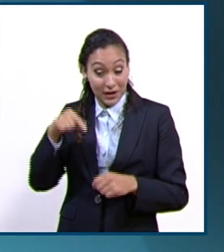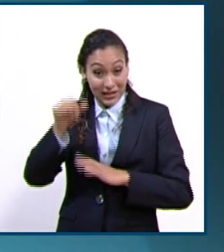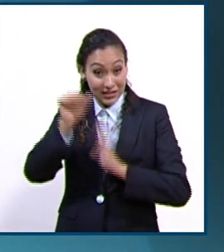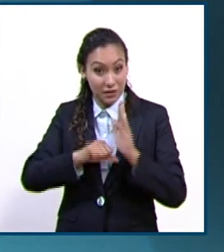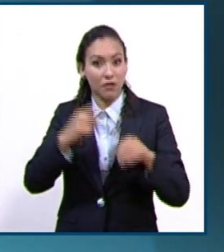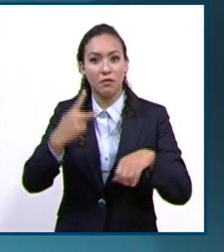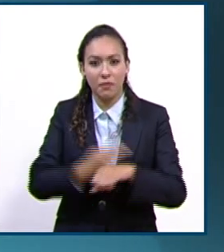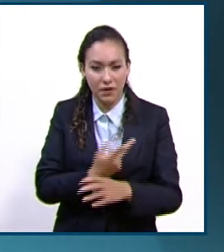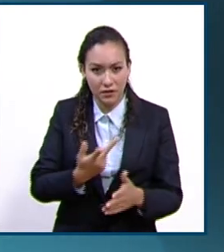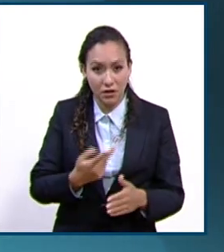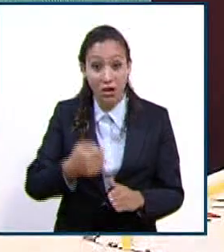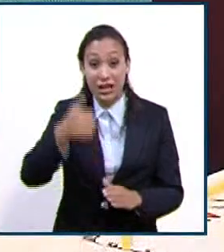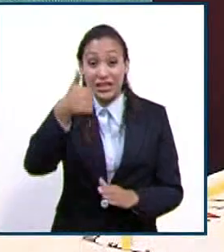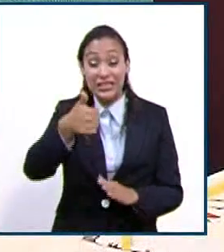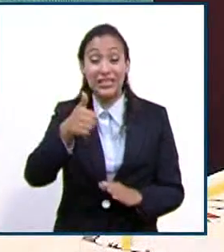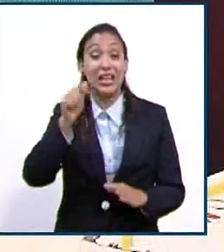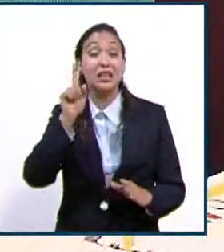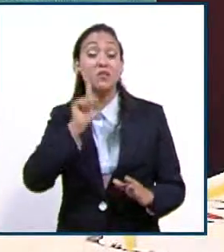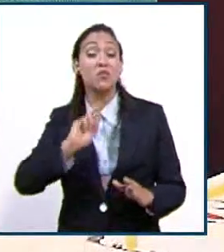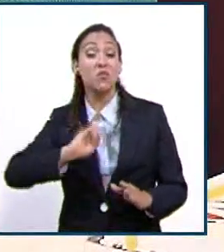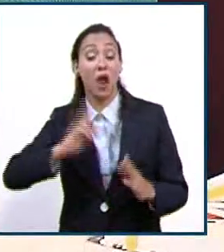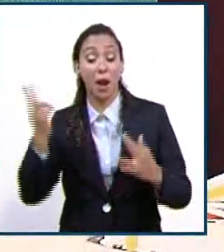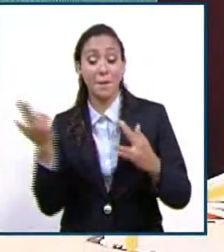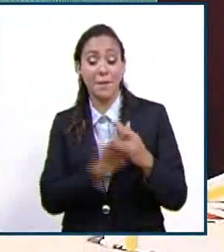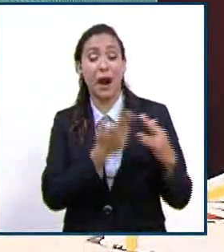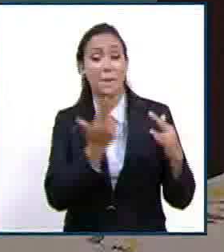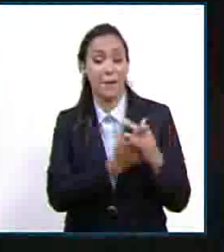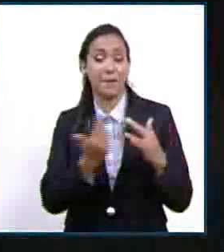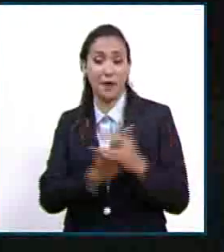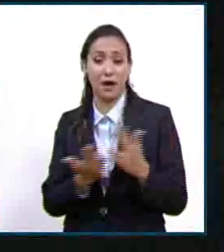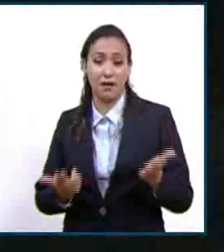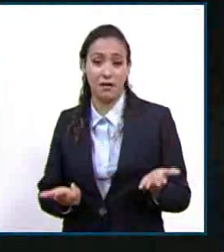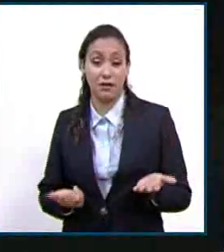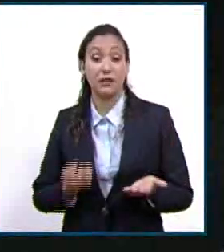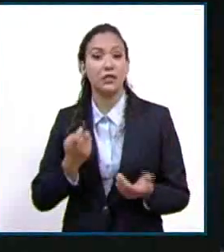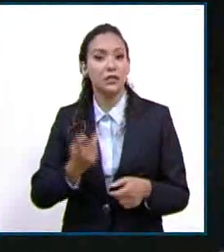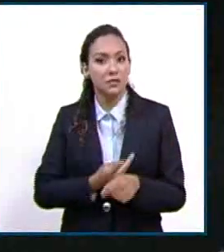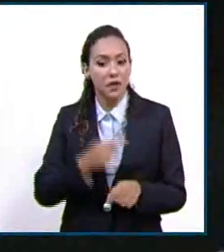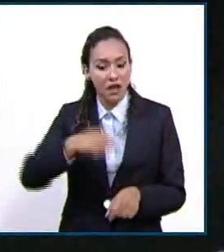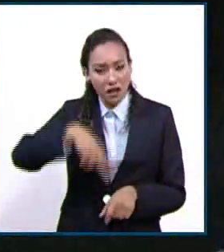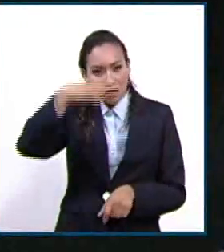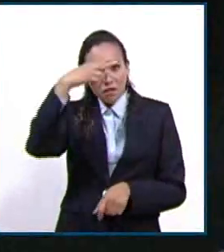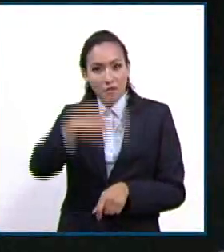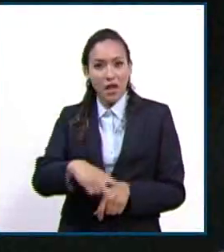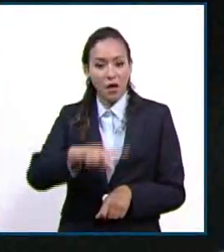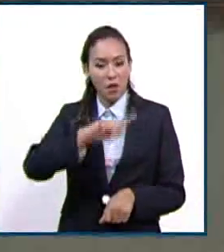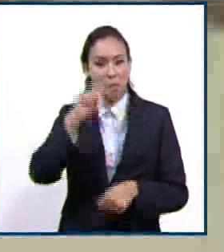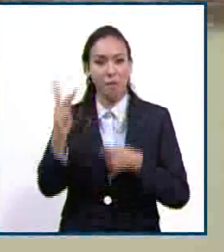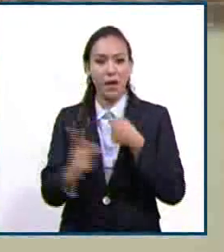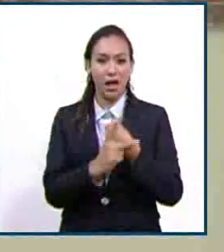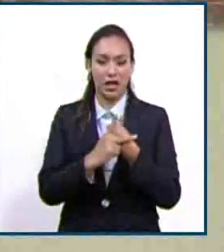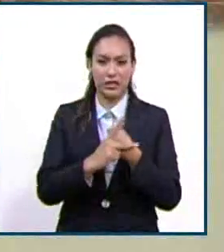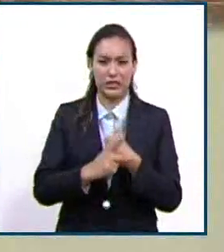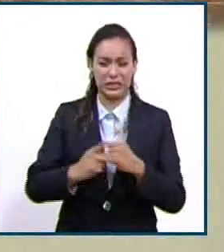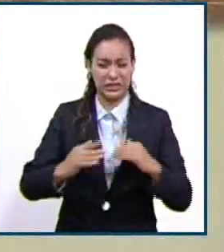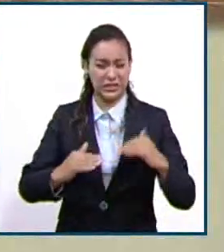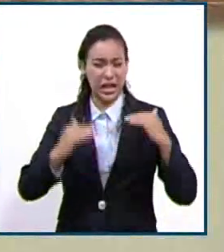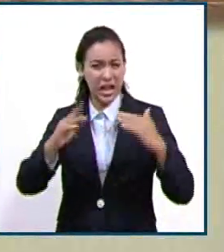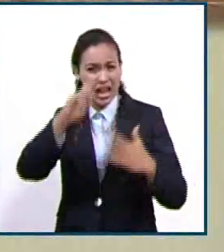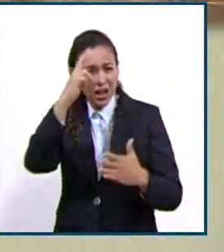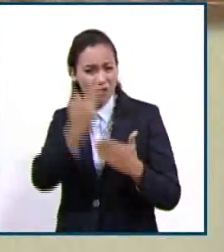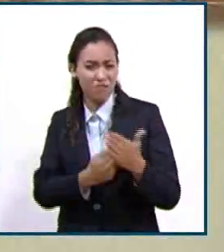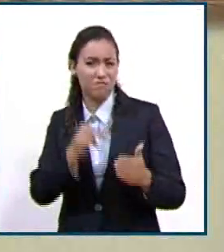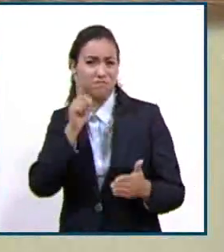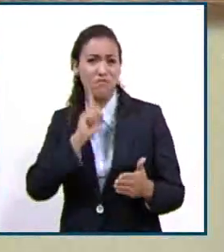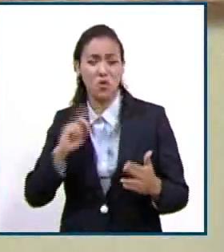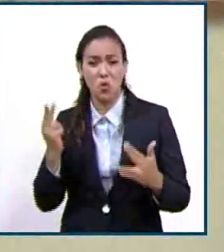registrado 6 feminicidios en contra de mujeres trans, lo que coloca a México como el país con mayor violencia letal en contra de las